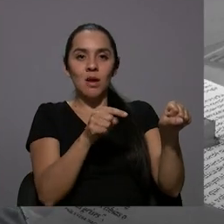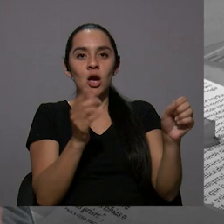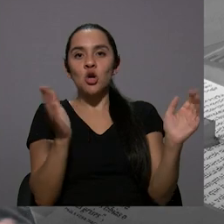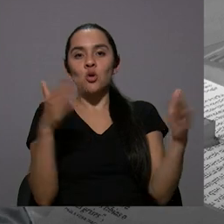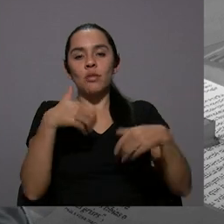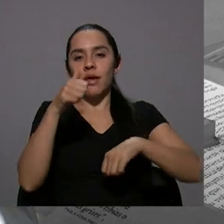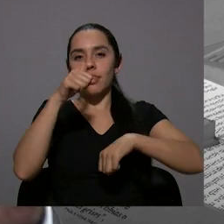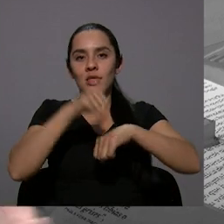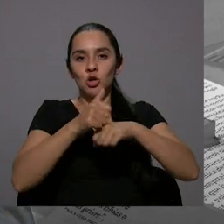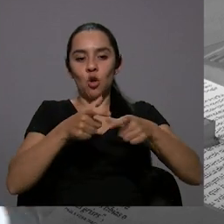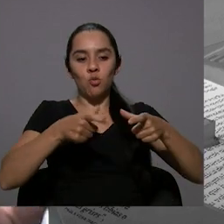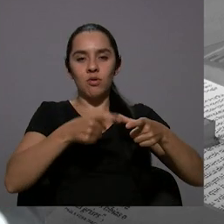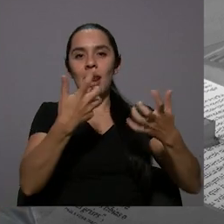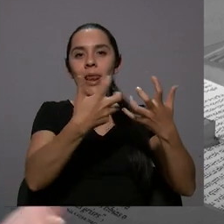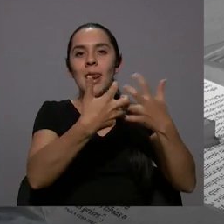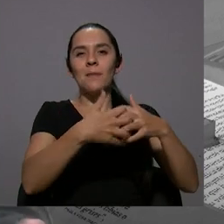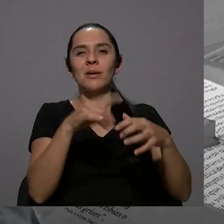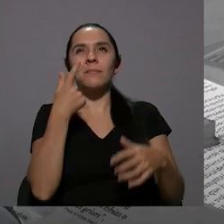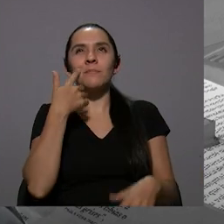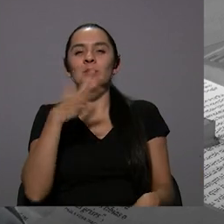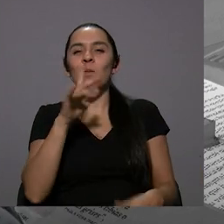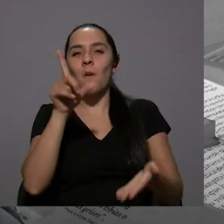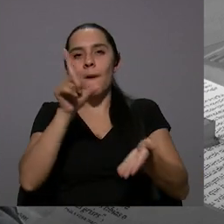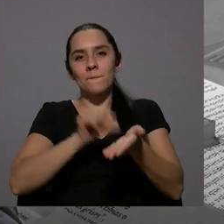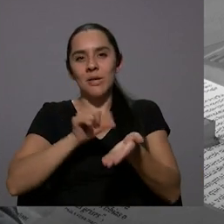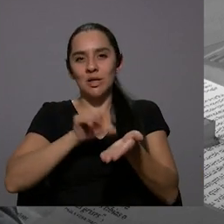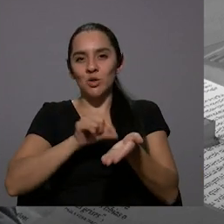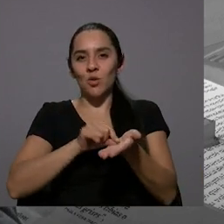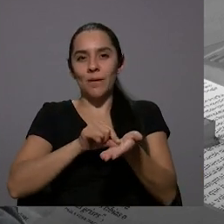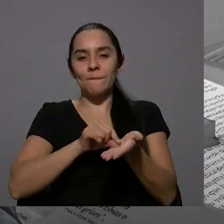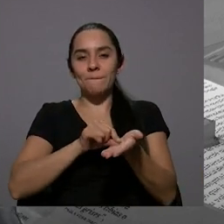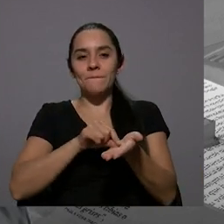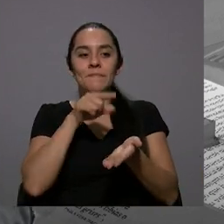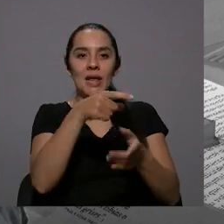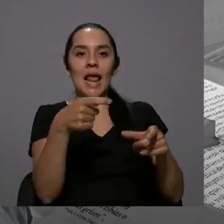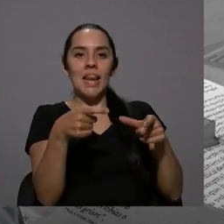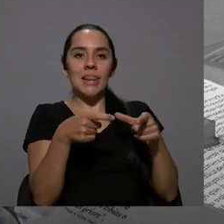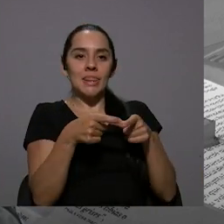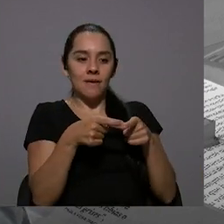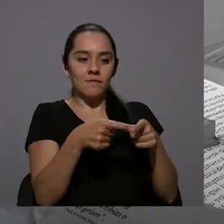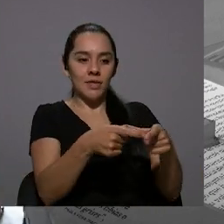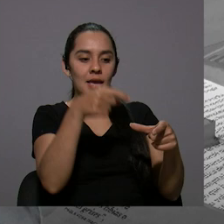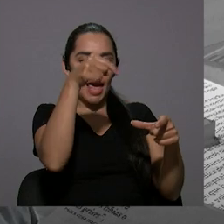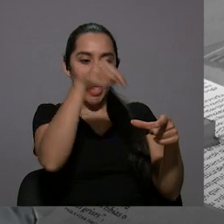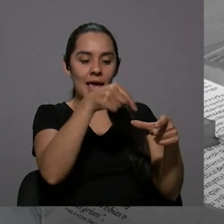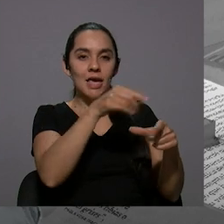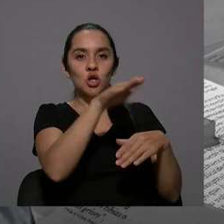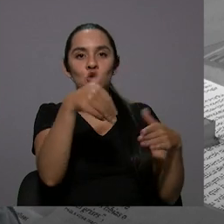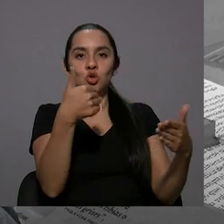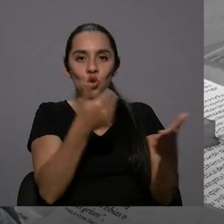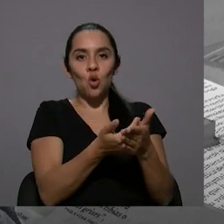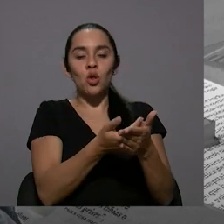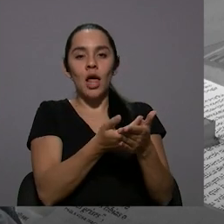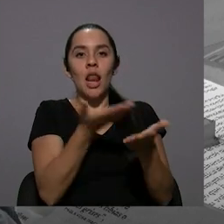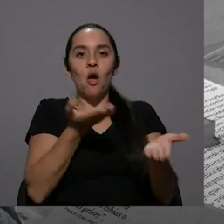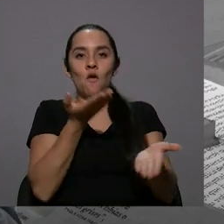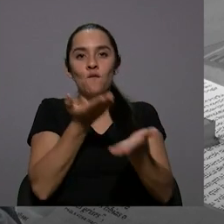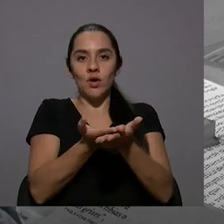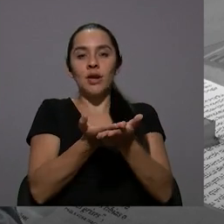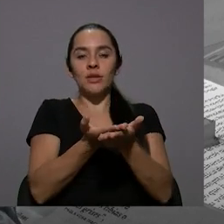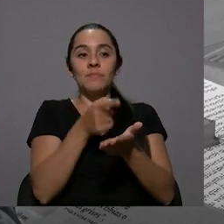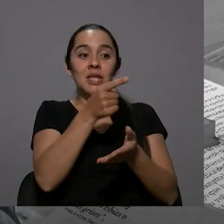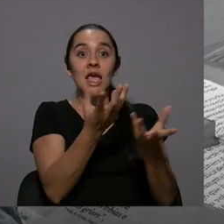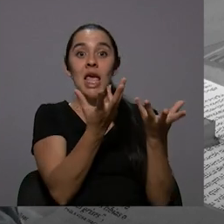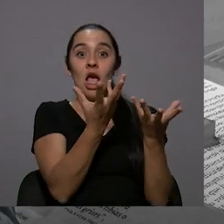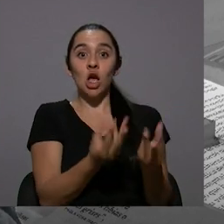no no tienen disco duro las máquinas son como impresoras básicamente verdad es el DVD donde están ahí todas las la oferta electoral y es